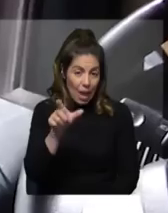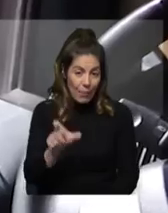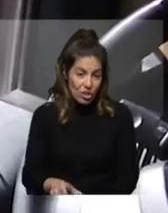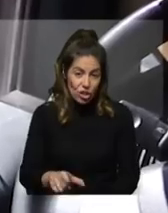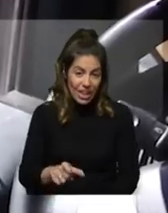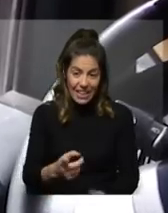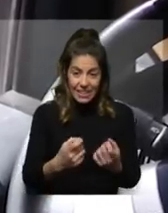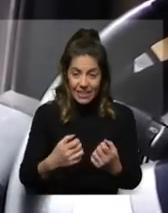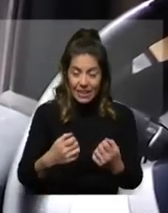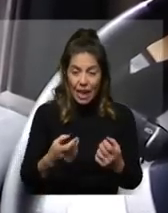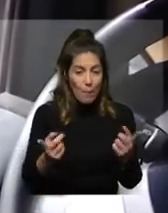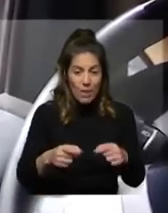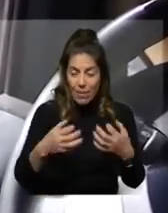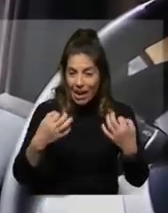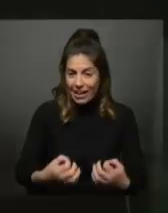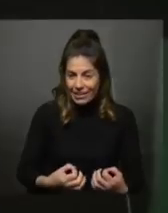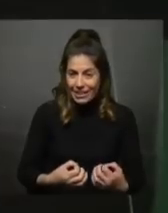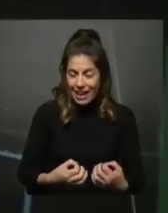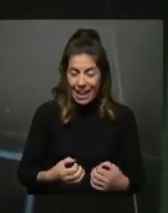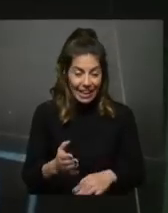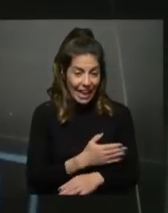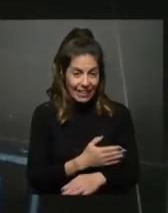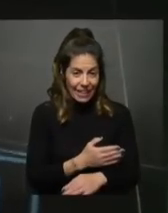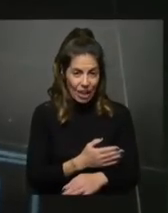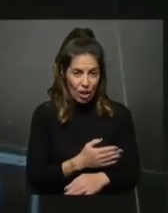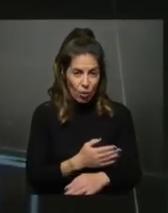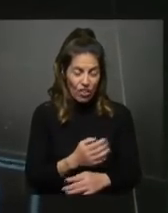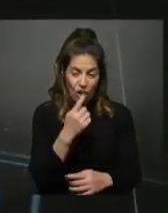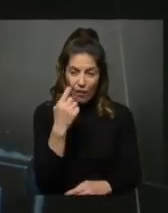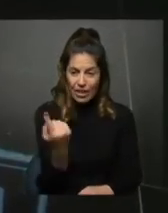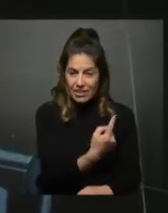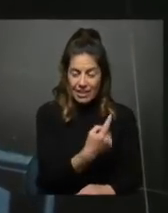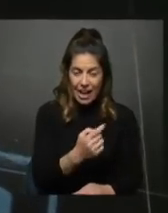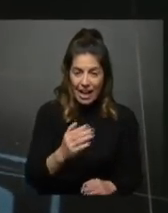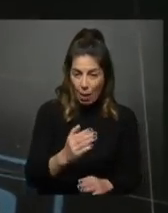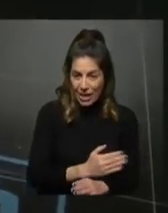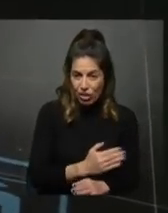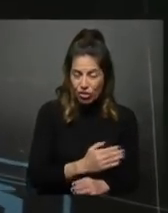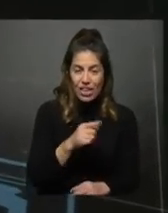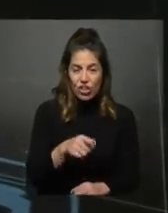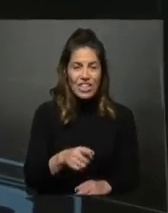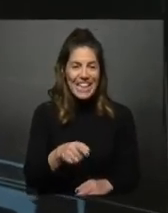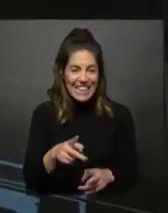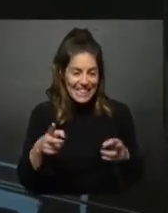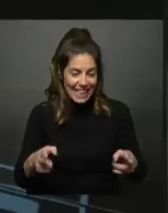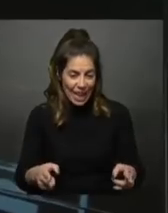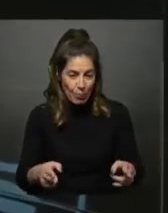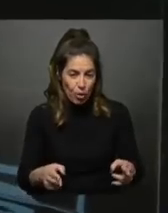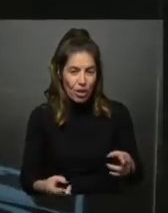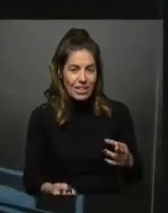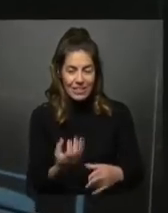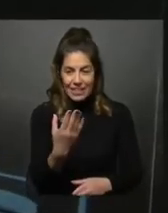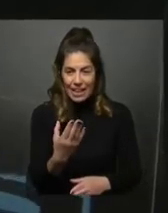que la tenía antes cuando circulabamos a Baja velocidad Entonces en ese tramo se bajó se se instalaron dos